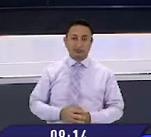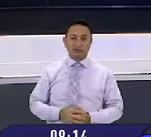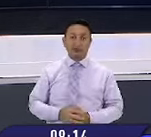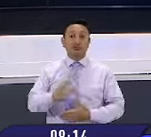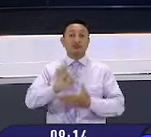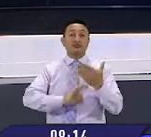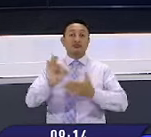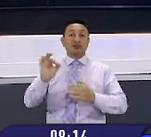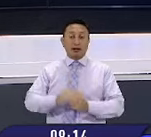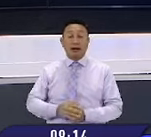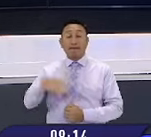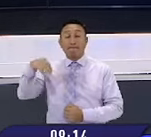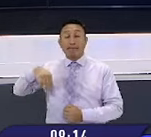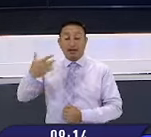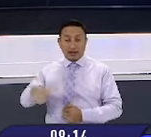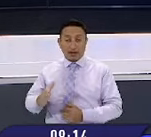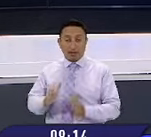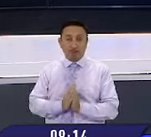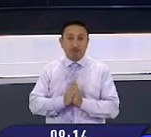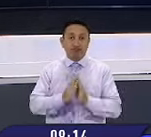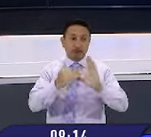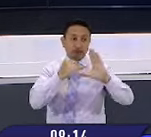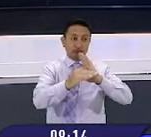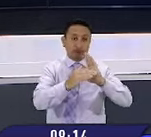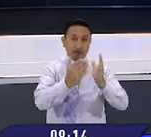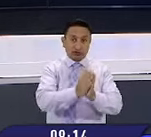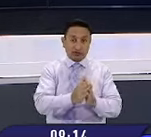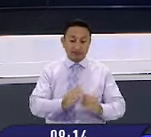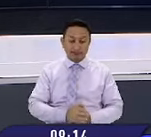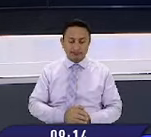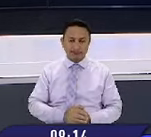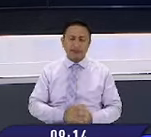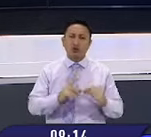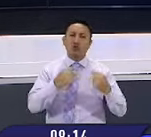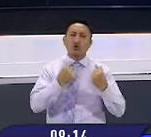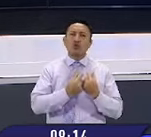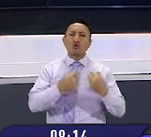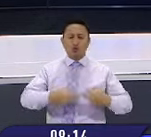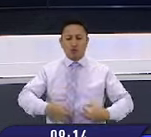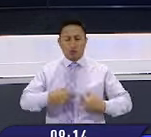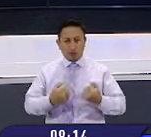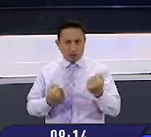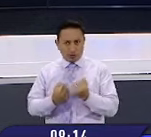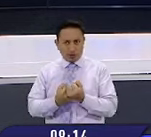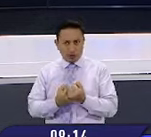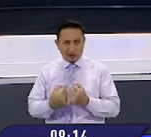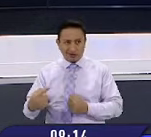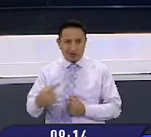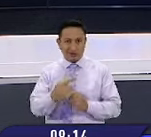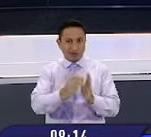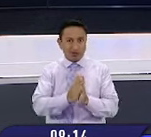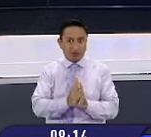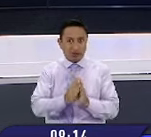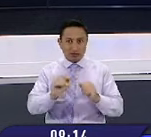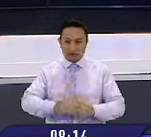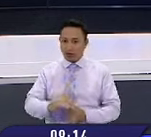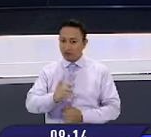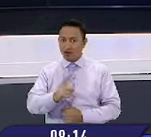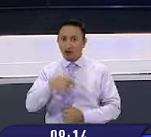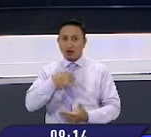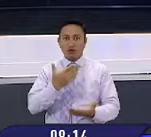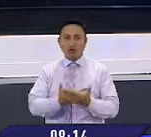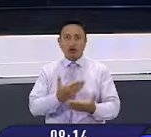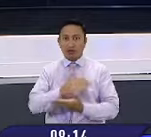entregaron este martes la solicitud al organismo. Por su parte, colectivos Provida cuestionan también este pedido y afirman que presentarán todos